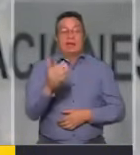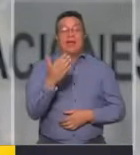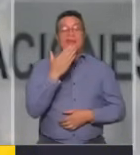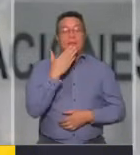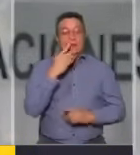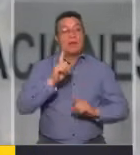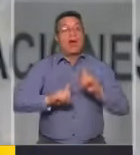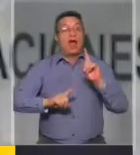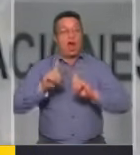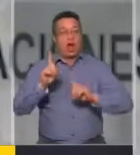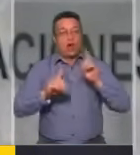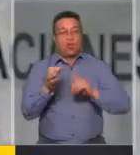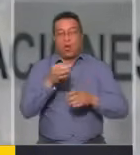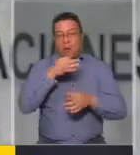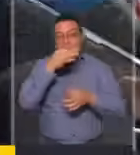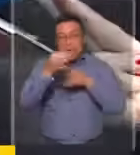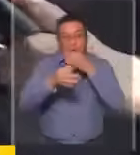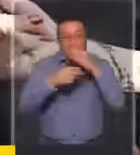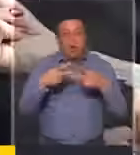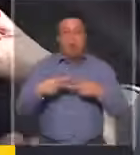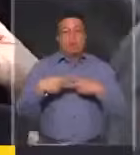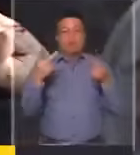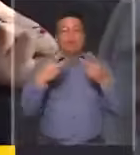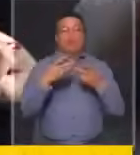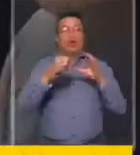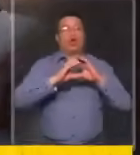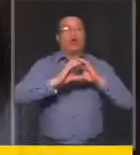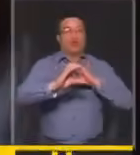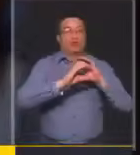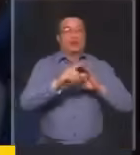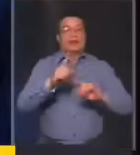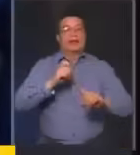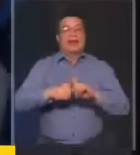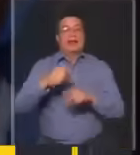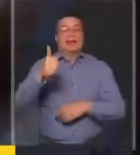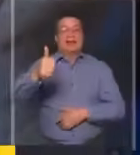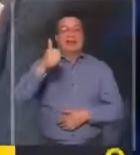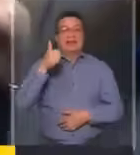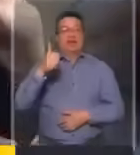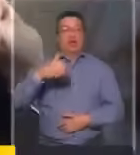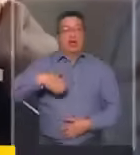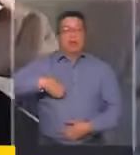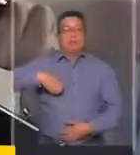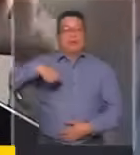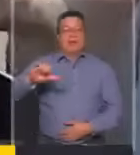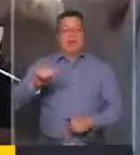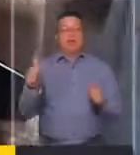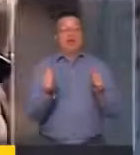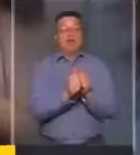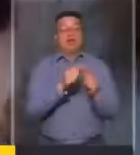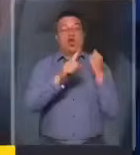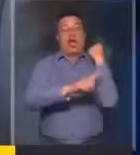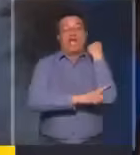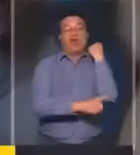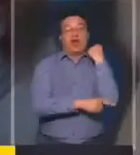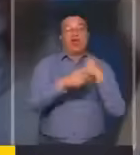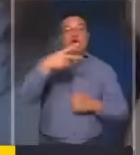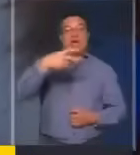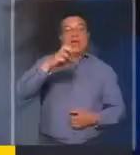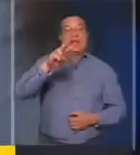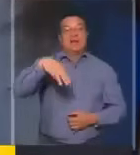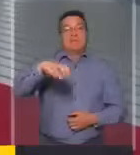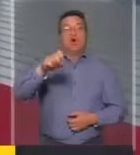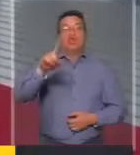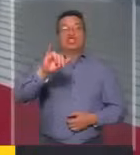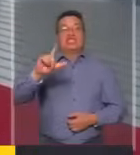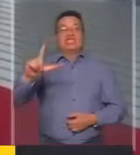presuntos mensajes, comunicaciones que tuvo entonces el exdirector de la PDI con el abogado Luis Hermosilla, que ha sido bien cuestionado